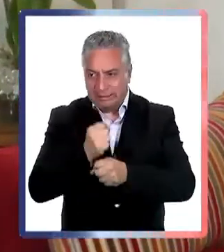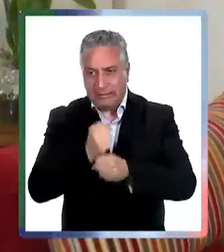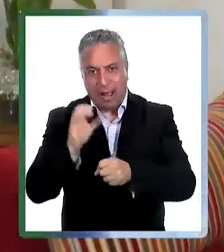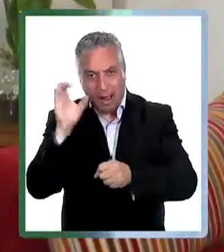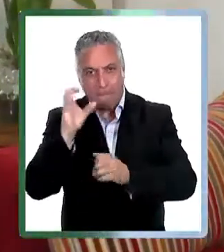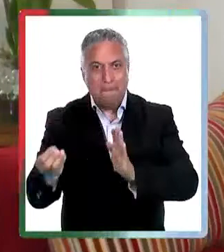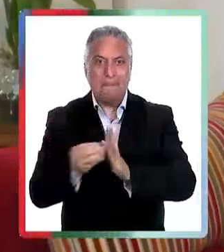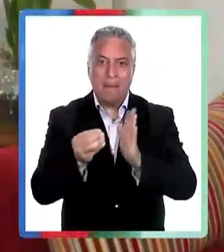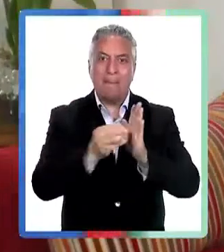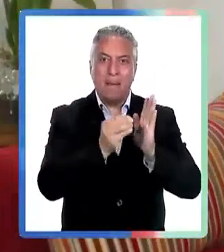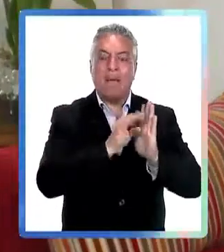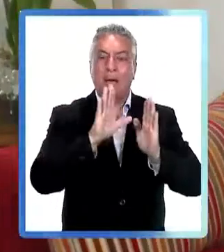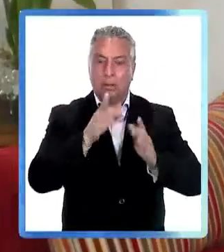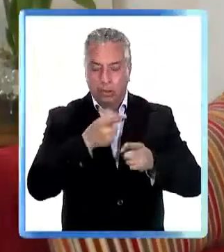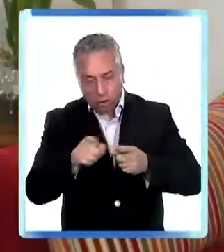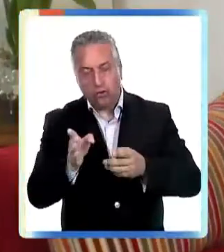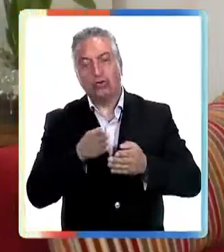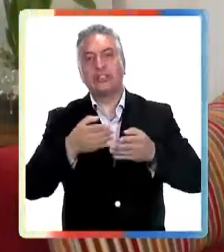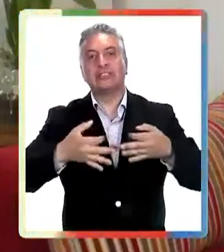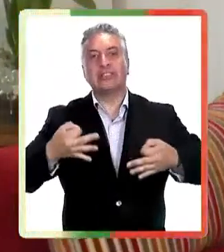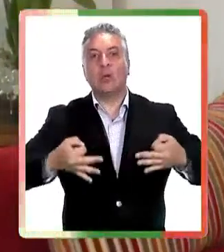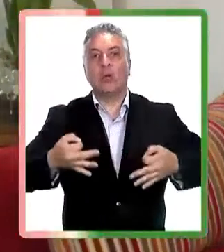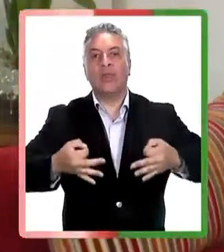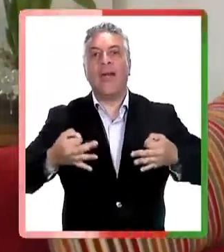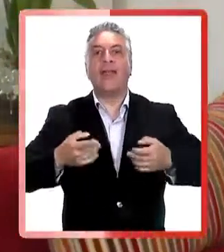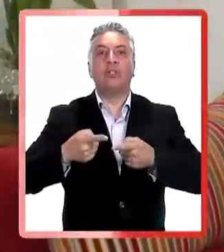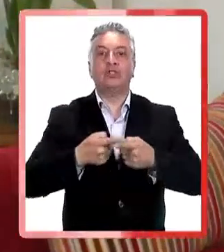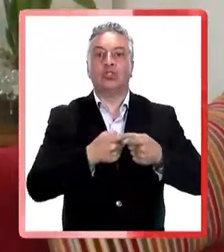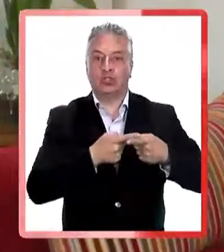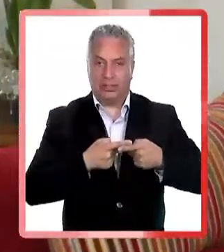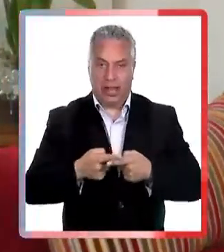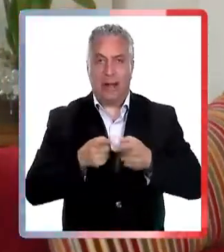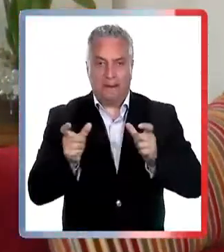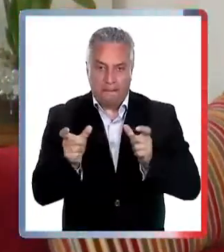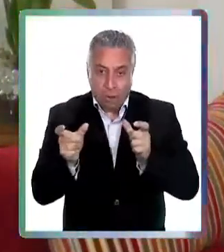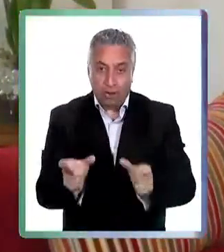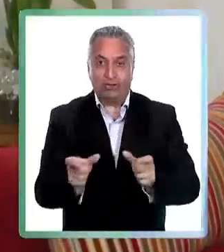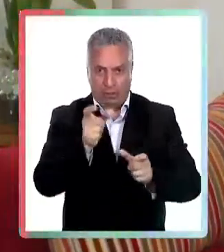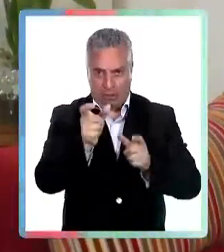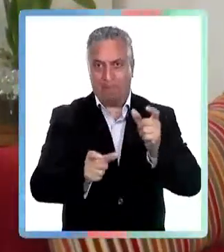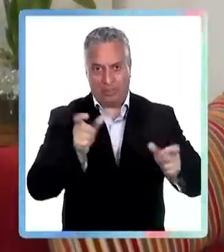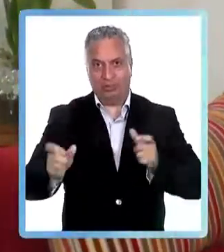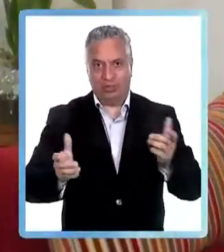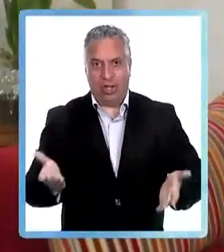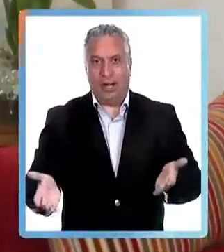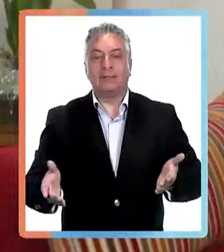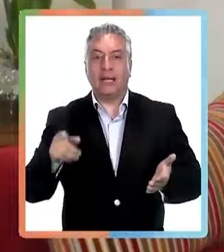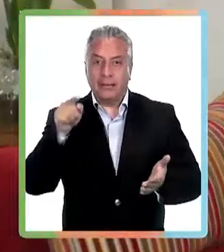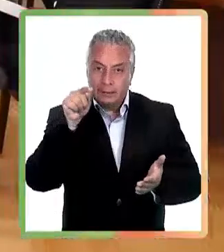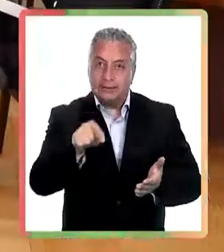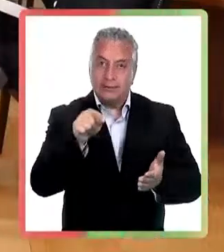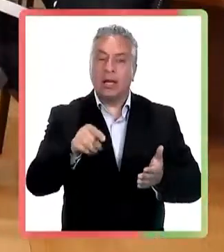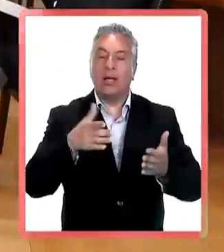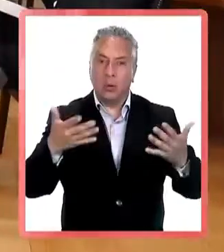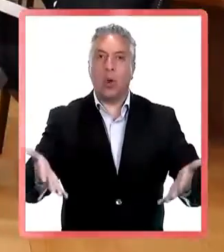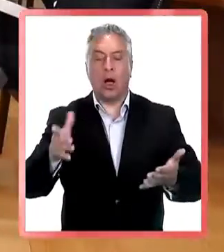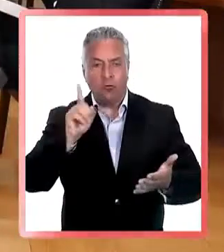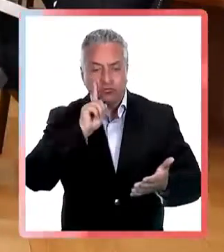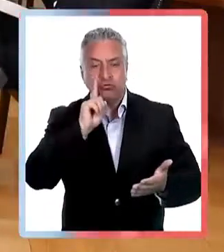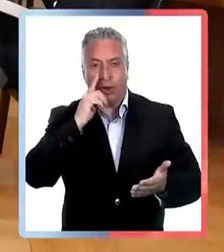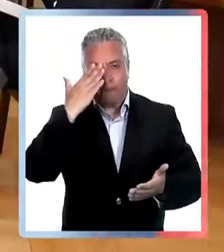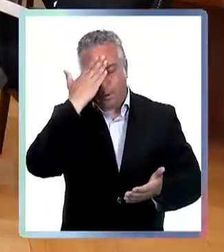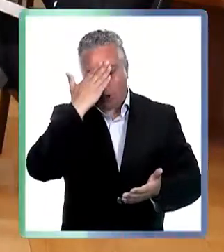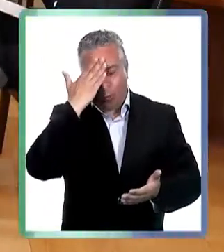de empleo, y el otro de seguridad social, de protección directa a las personas, son en conjunto lo que abarca